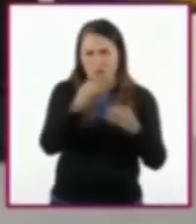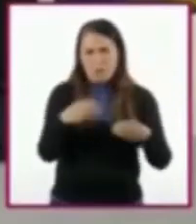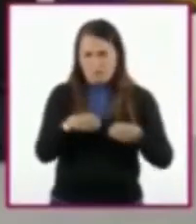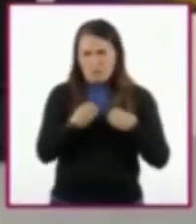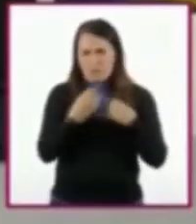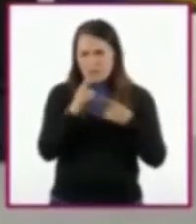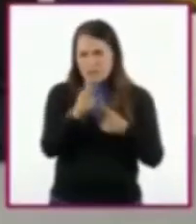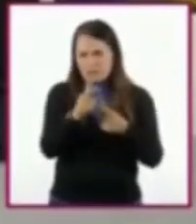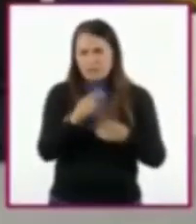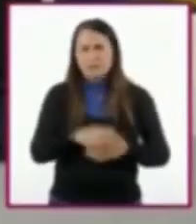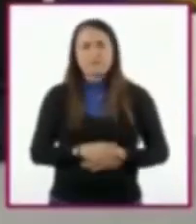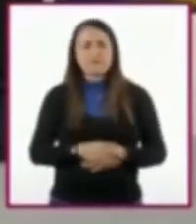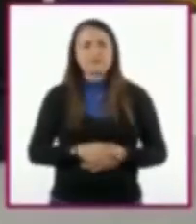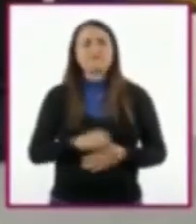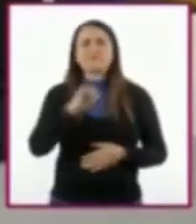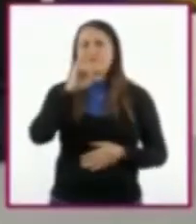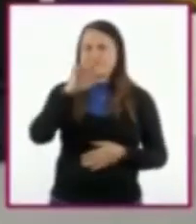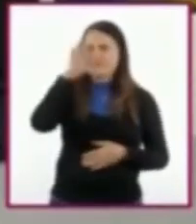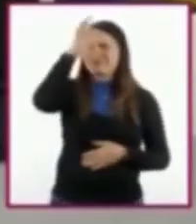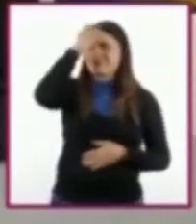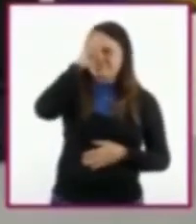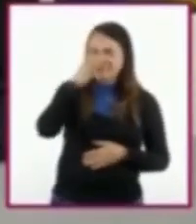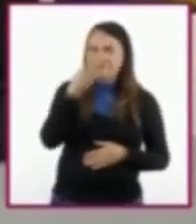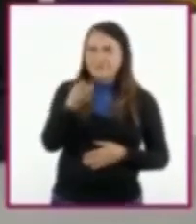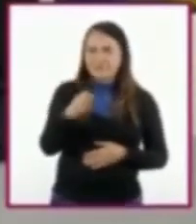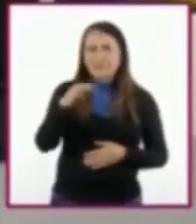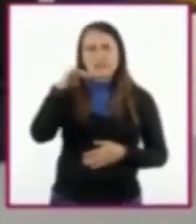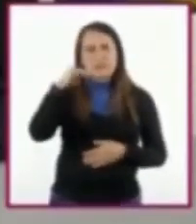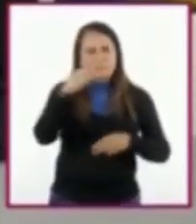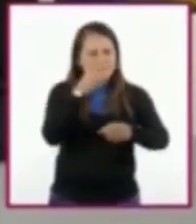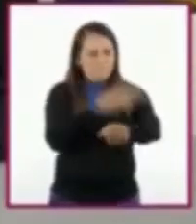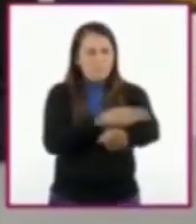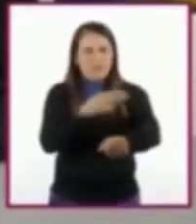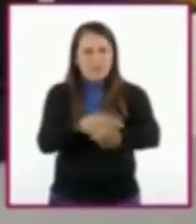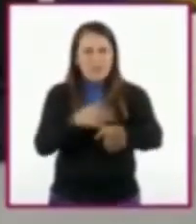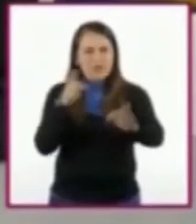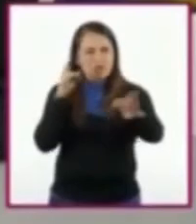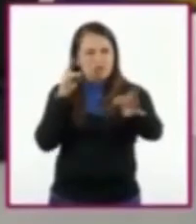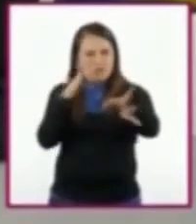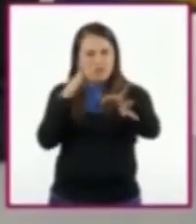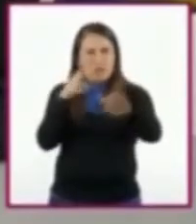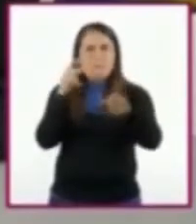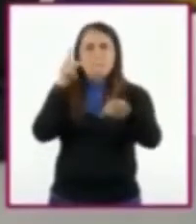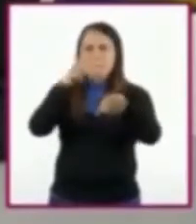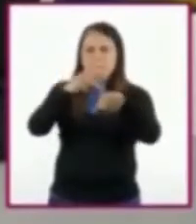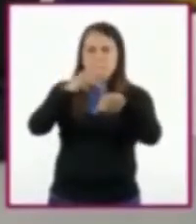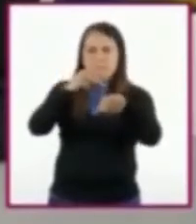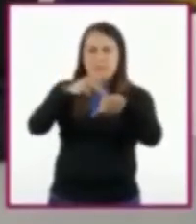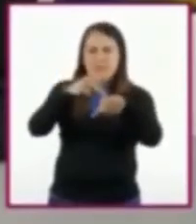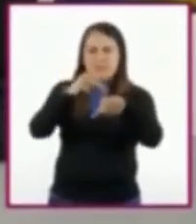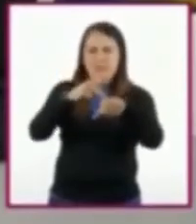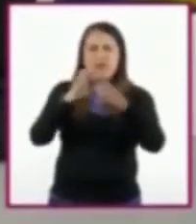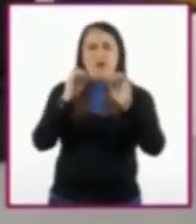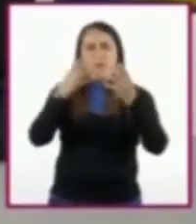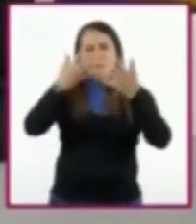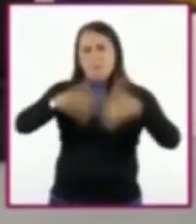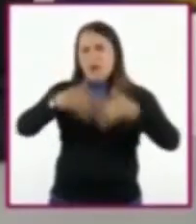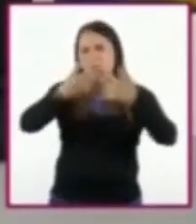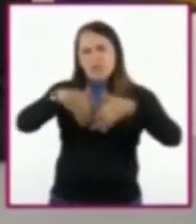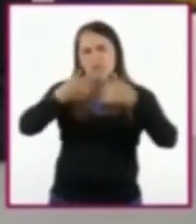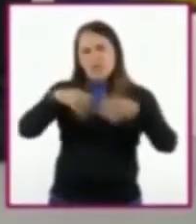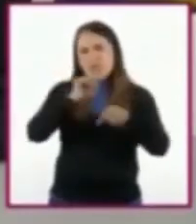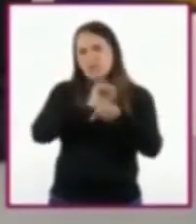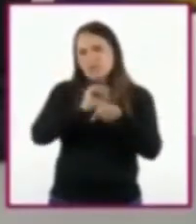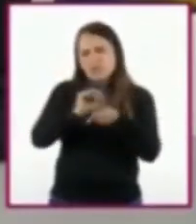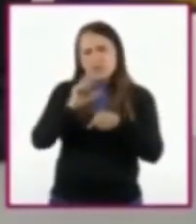me acordé, por ejemplo, un mazo de madera o una flecha de piedra o el uso de máquinas simples como